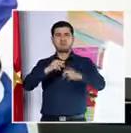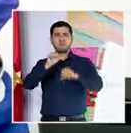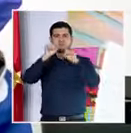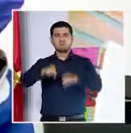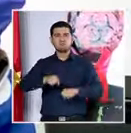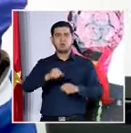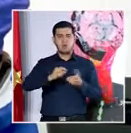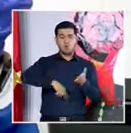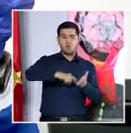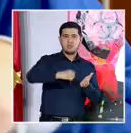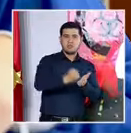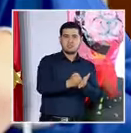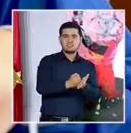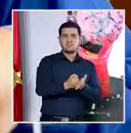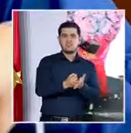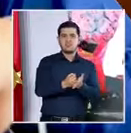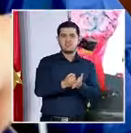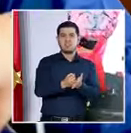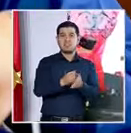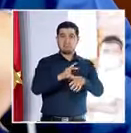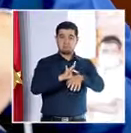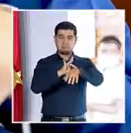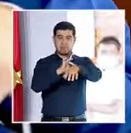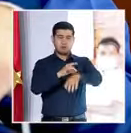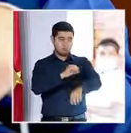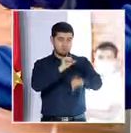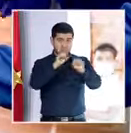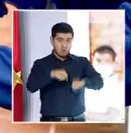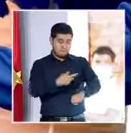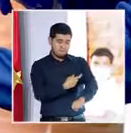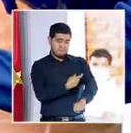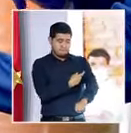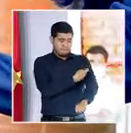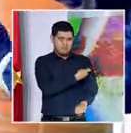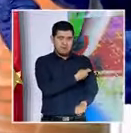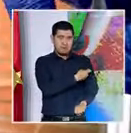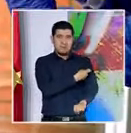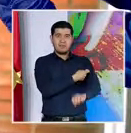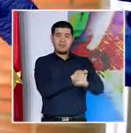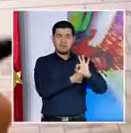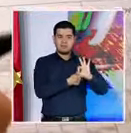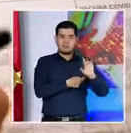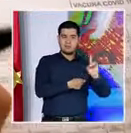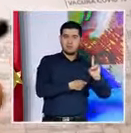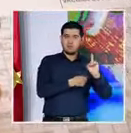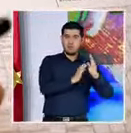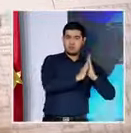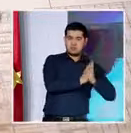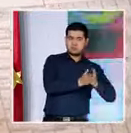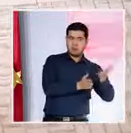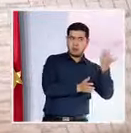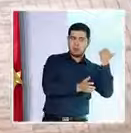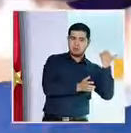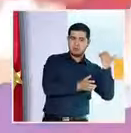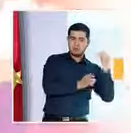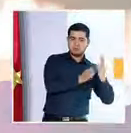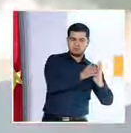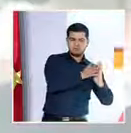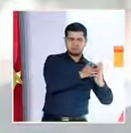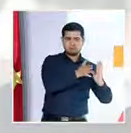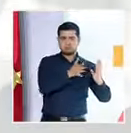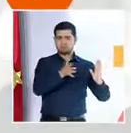y recursos para la contratación, que han permitido aplicar a la fecha del 31 de diciembre del año 2021